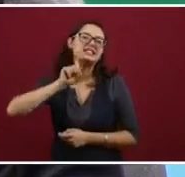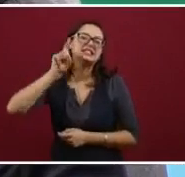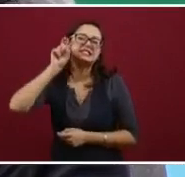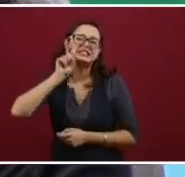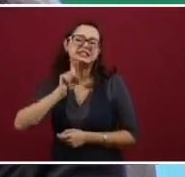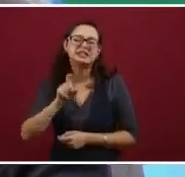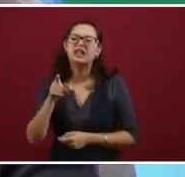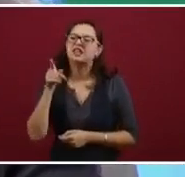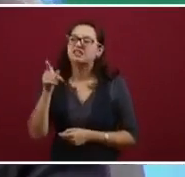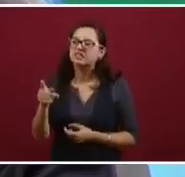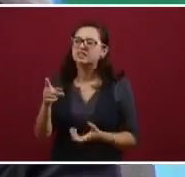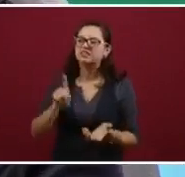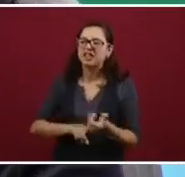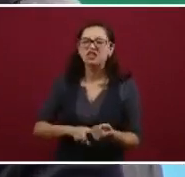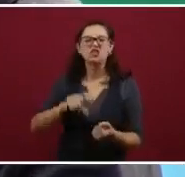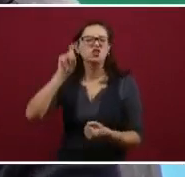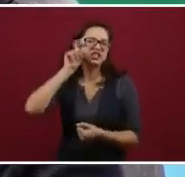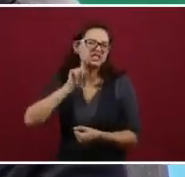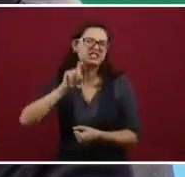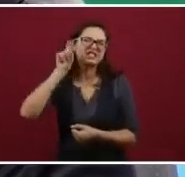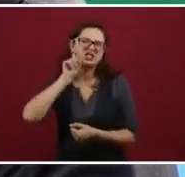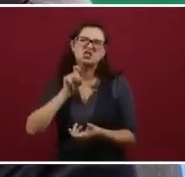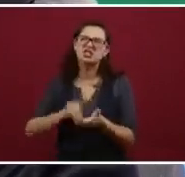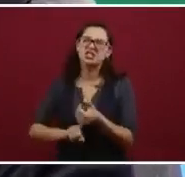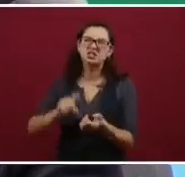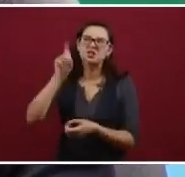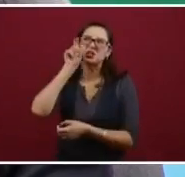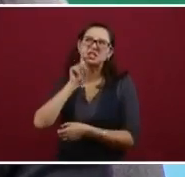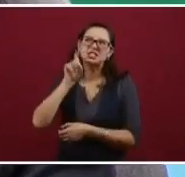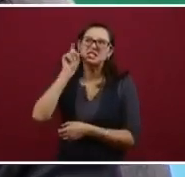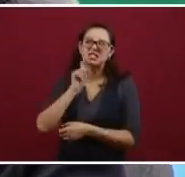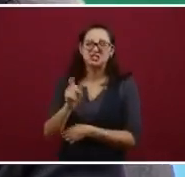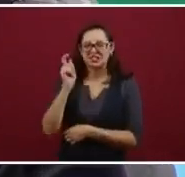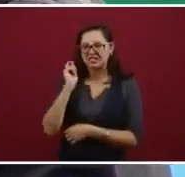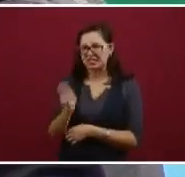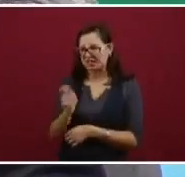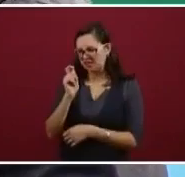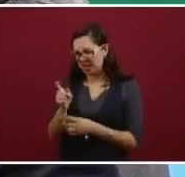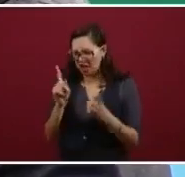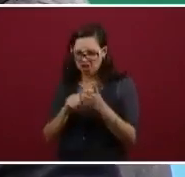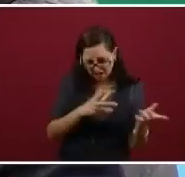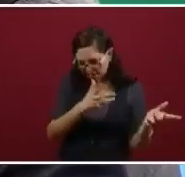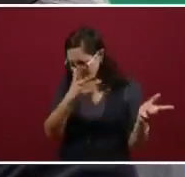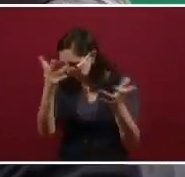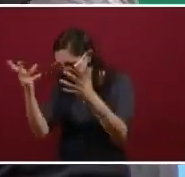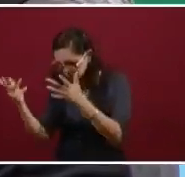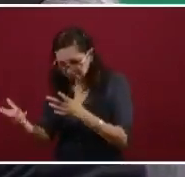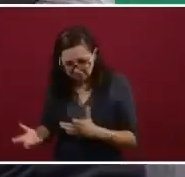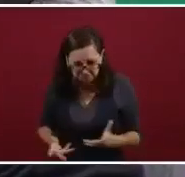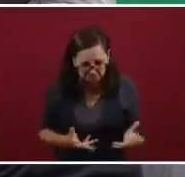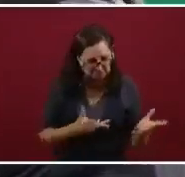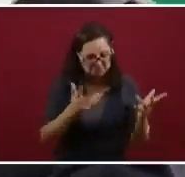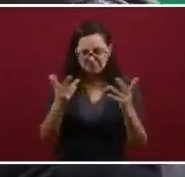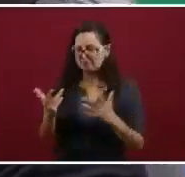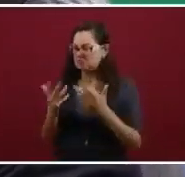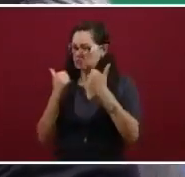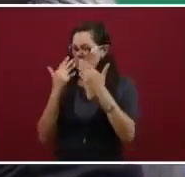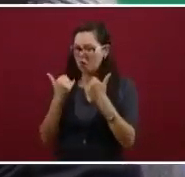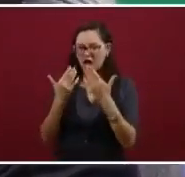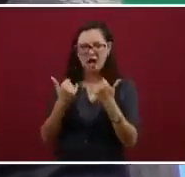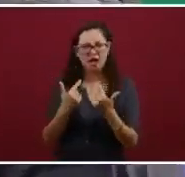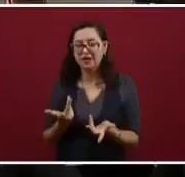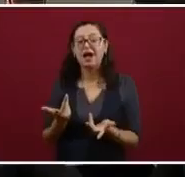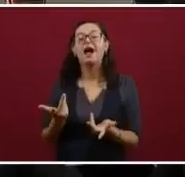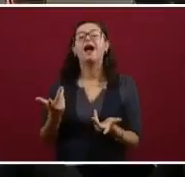que la bomba tenía rastrillo y que la bomba tenía rastrillo. No era evidente al abrir la bomba. Habría que abrir esta caja y voltear